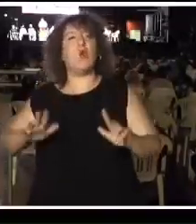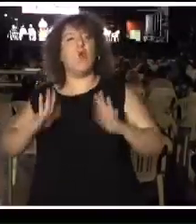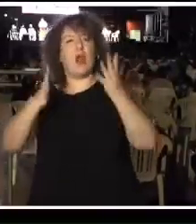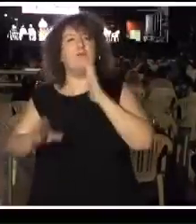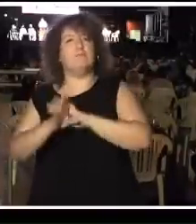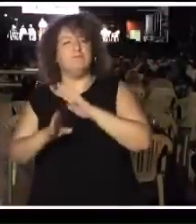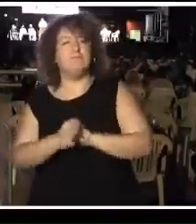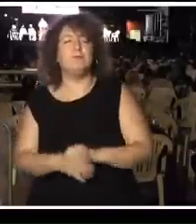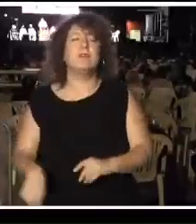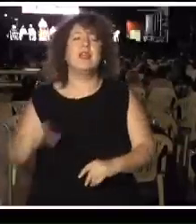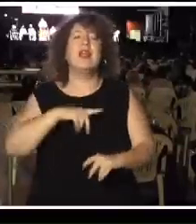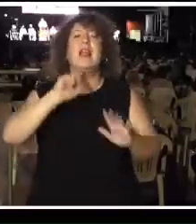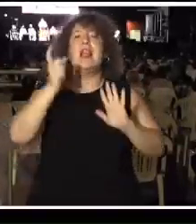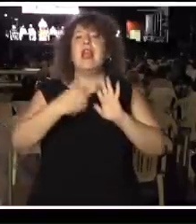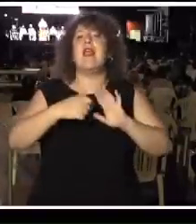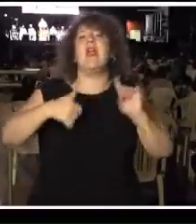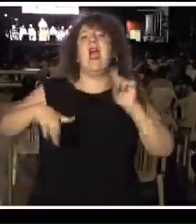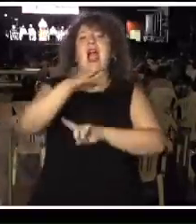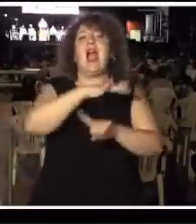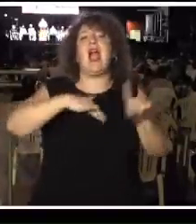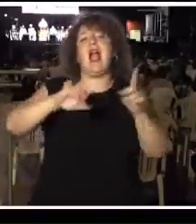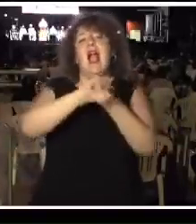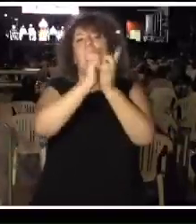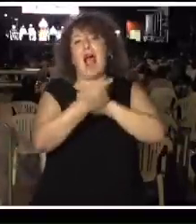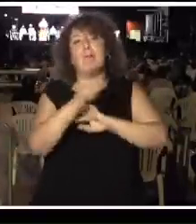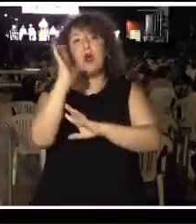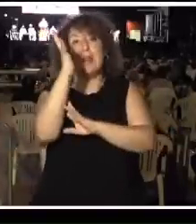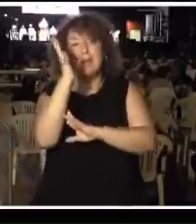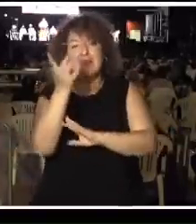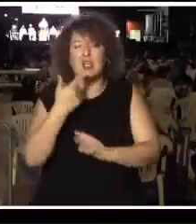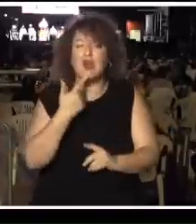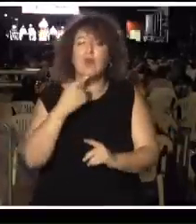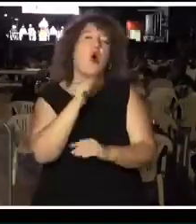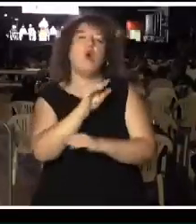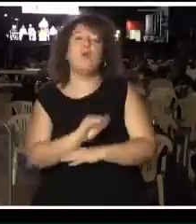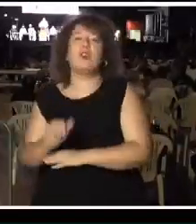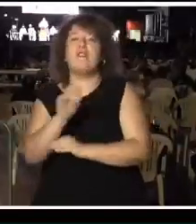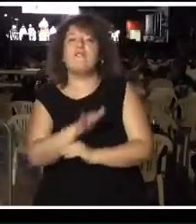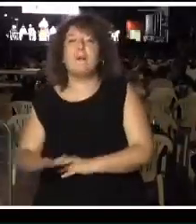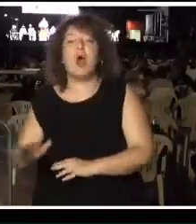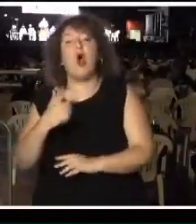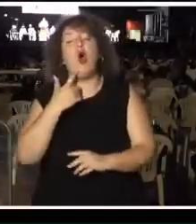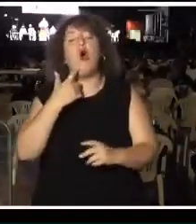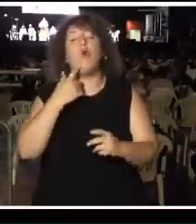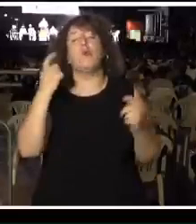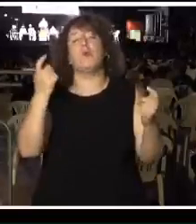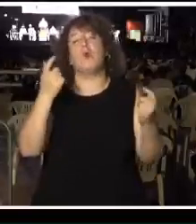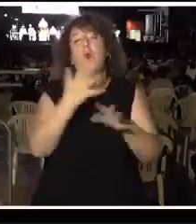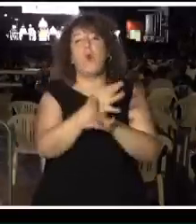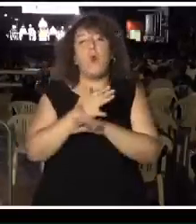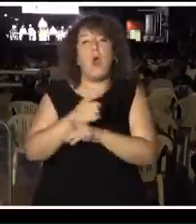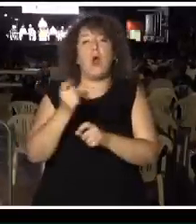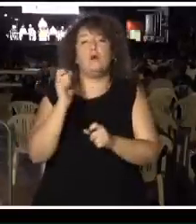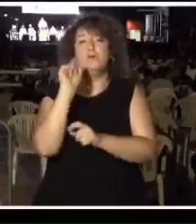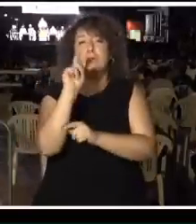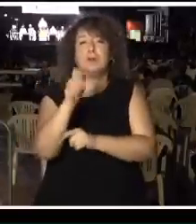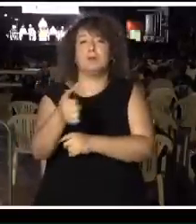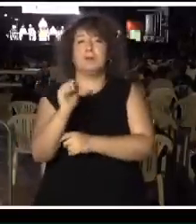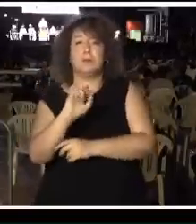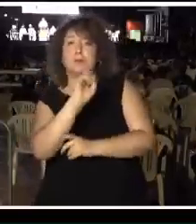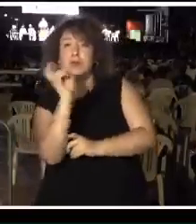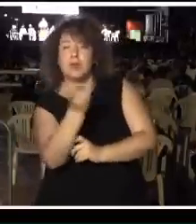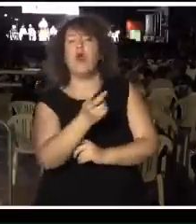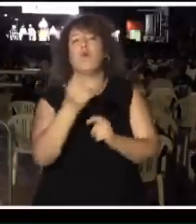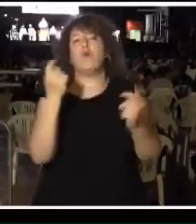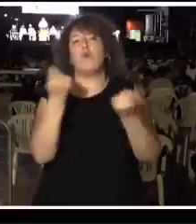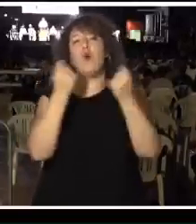cambio climático, la de protección a la infancia y la que limita la publicidad del juego. Y con la aprobación de un